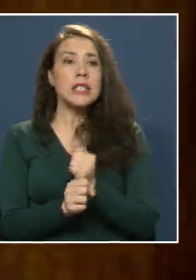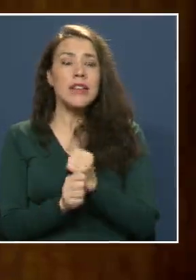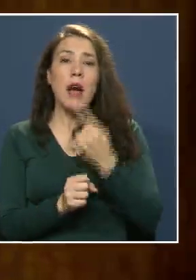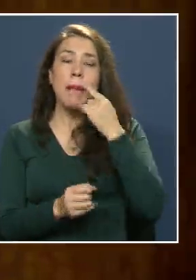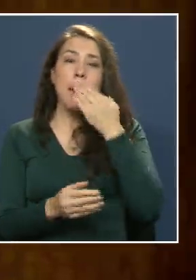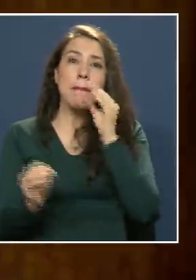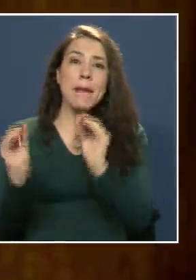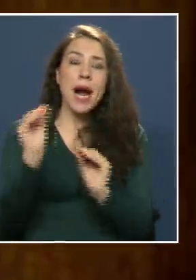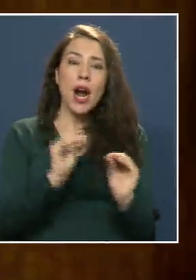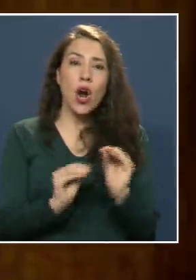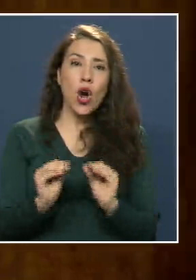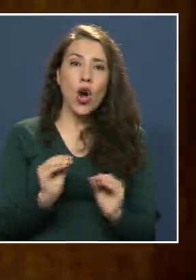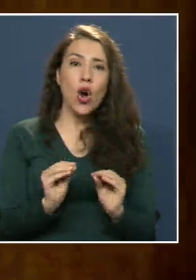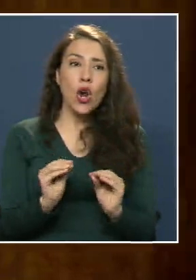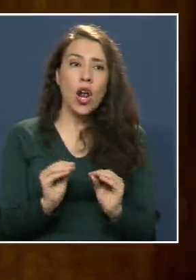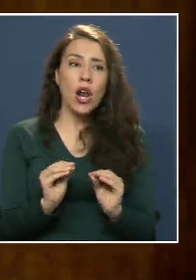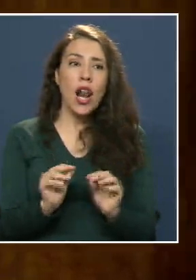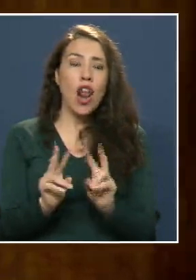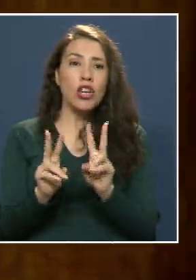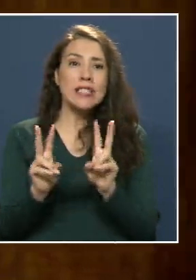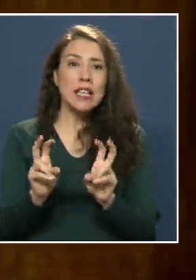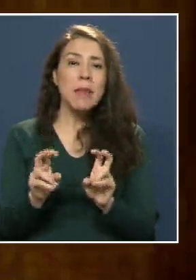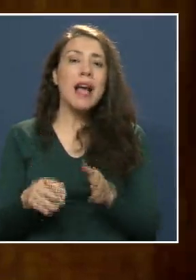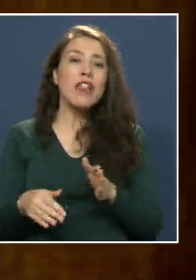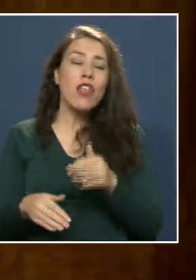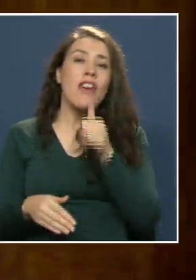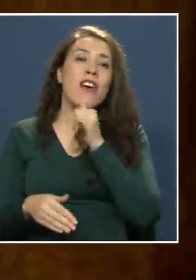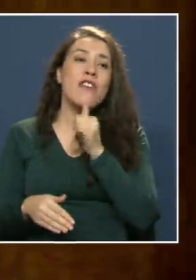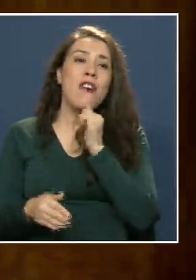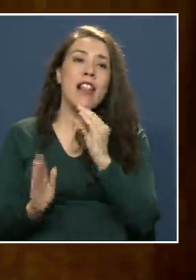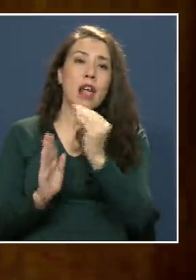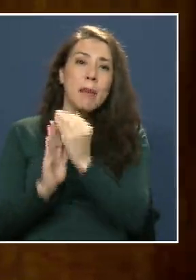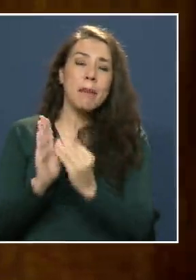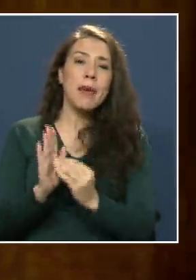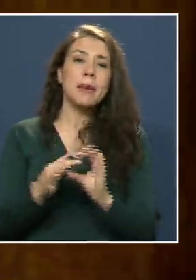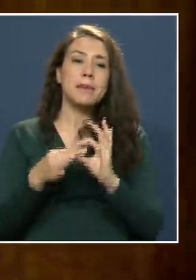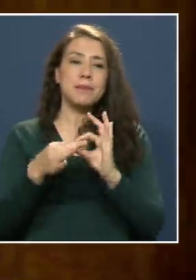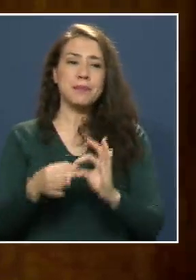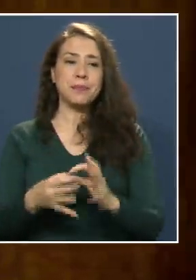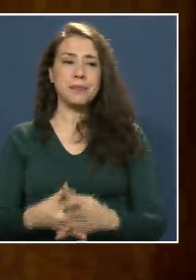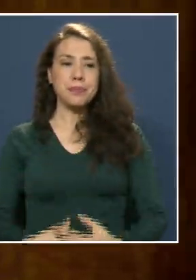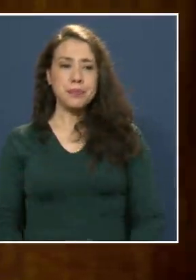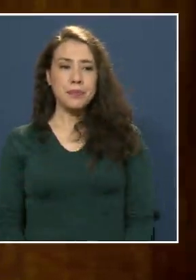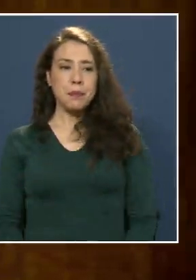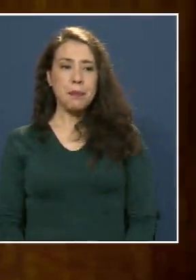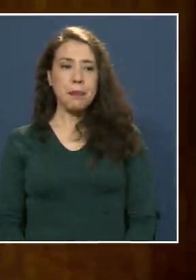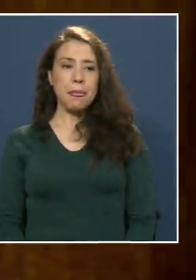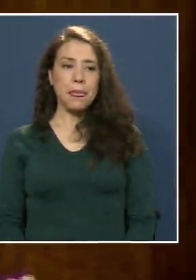para perfeccionarlo en los puntos que aún hace falta hacerlo. Muchas gracias.